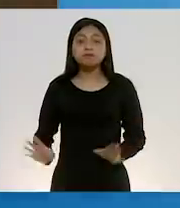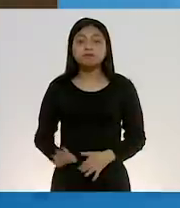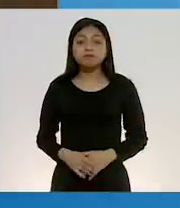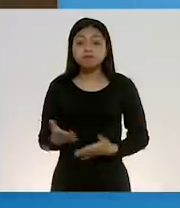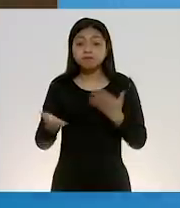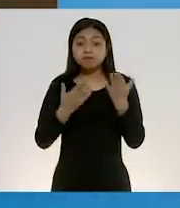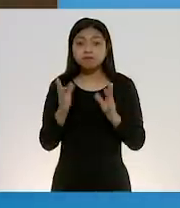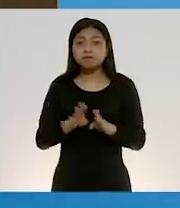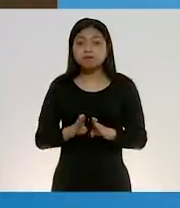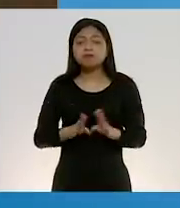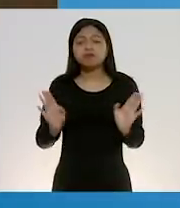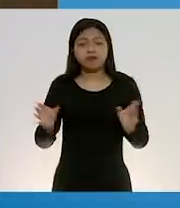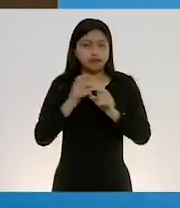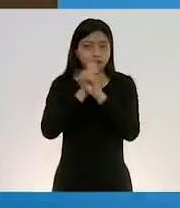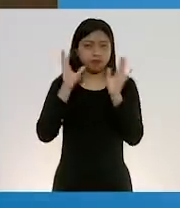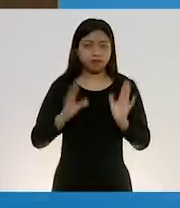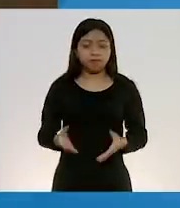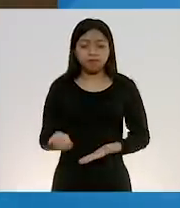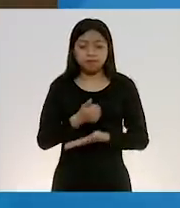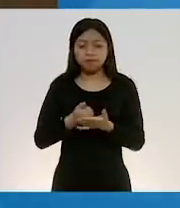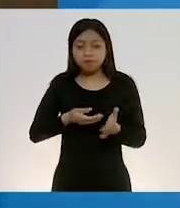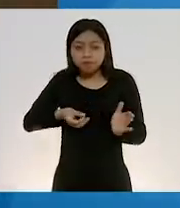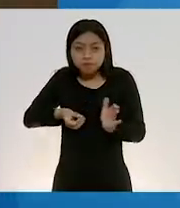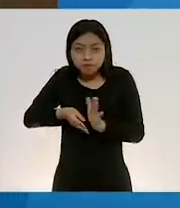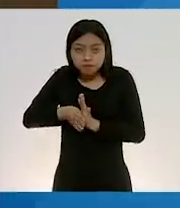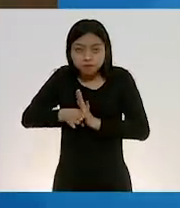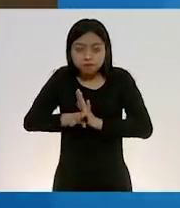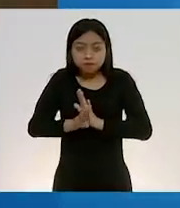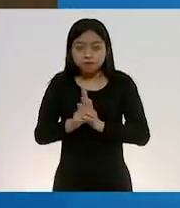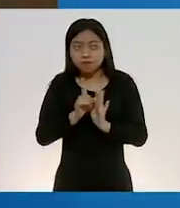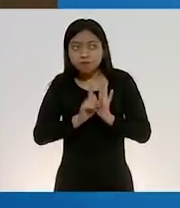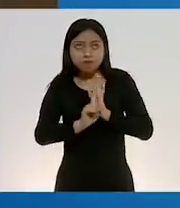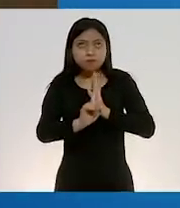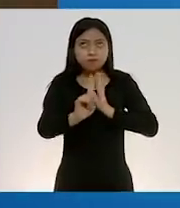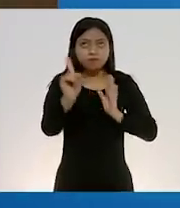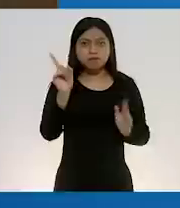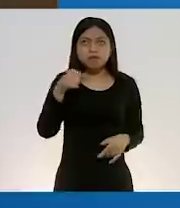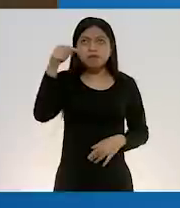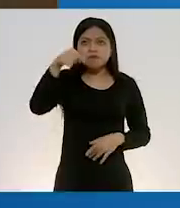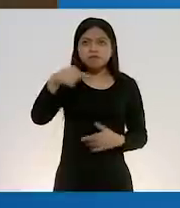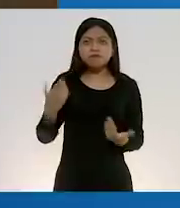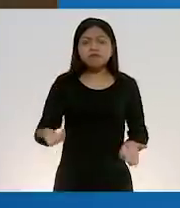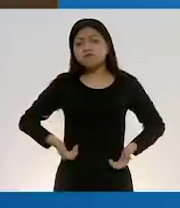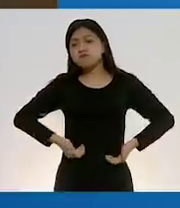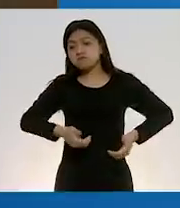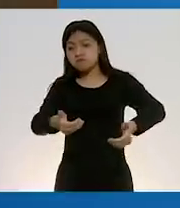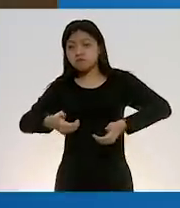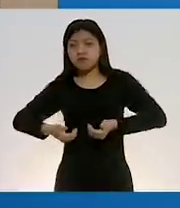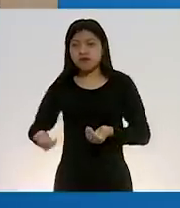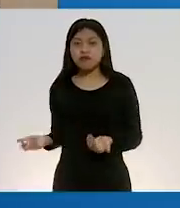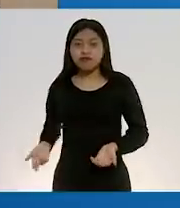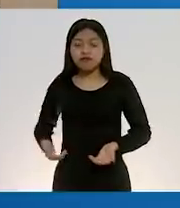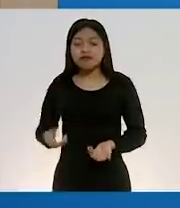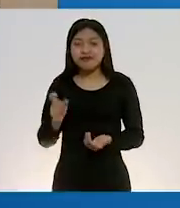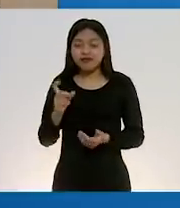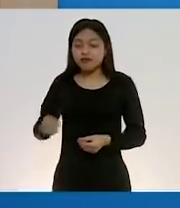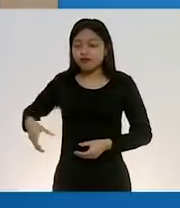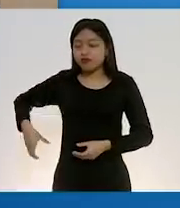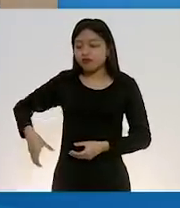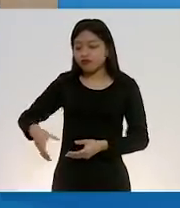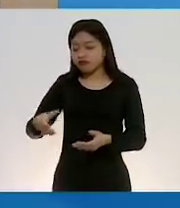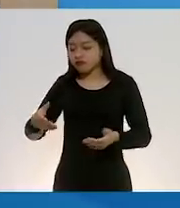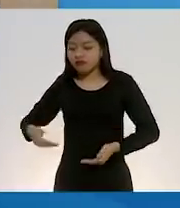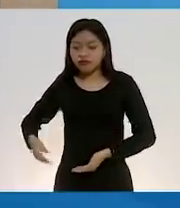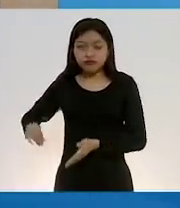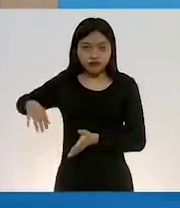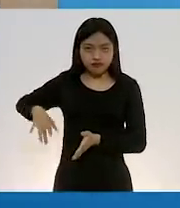me encuentro con que la ciudad normalmente es una ciudad con calles y canales, con canales